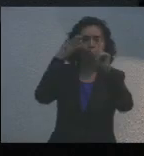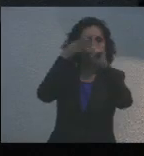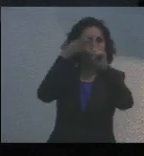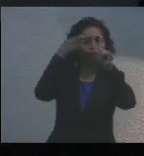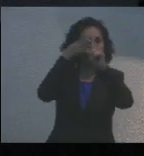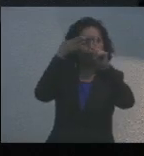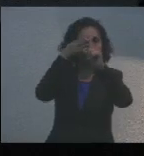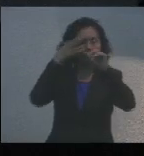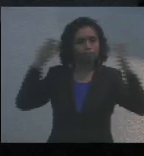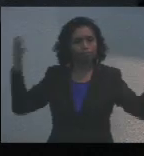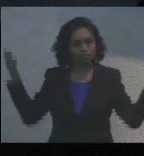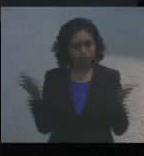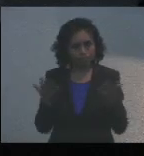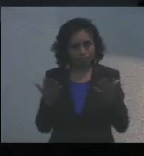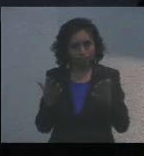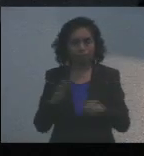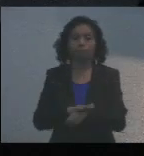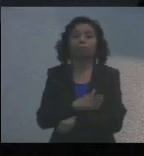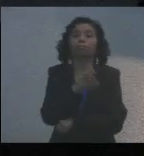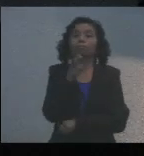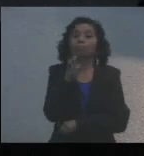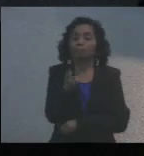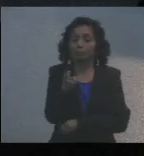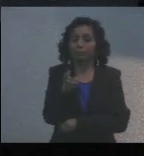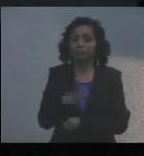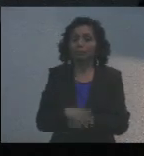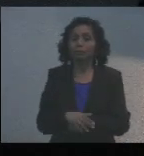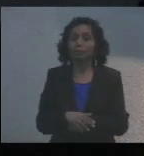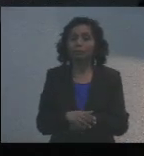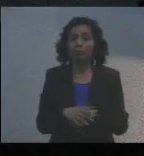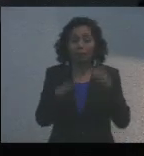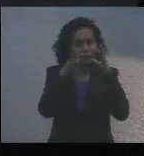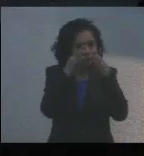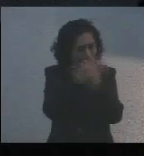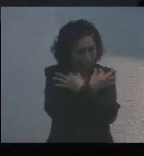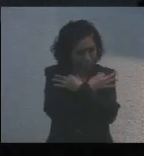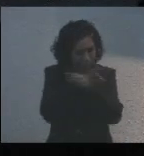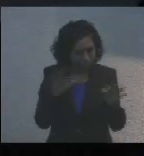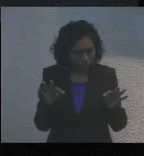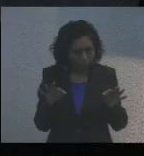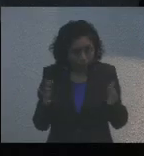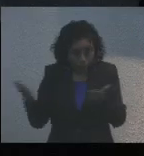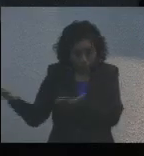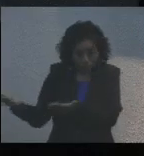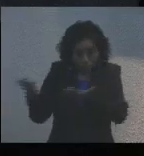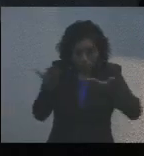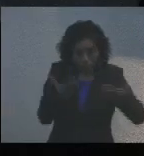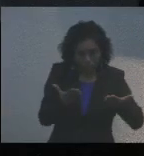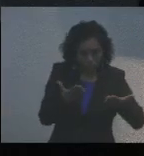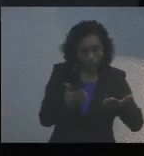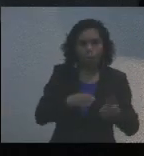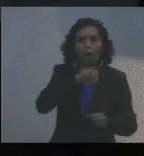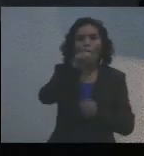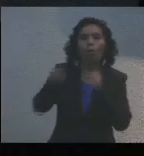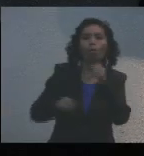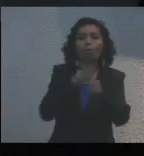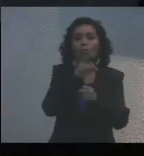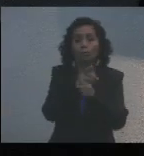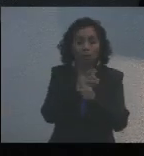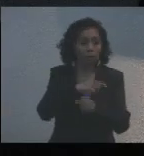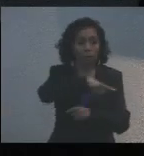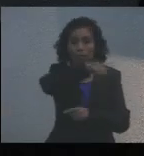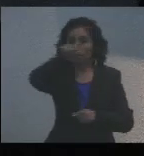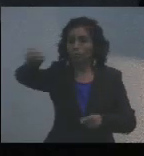Estado. Por ello, este informe es más que un acto protocolario, es una oportunidad para que todos